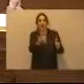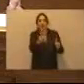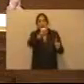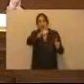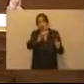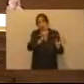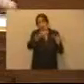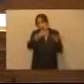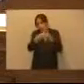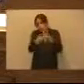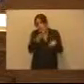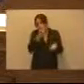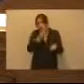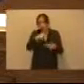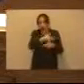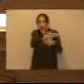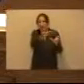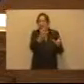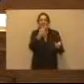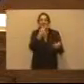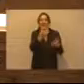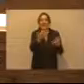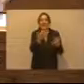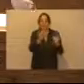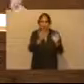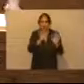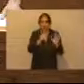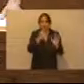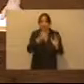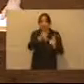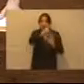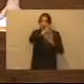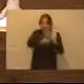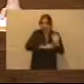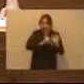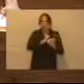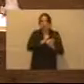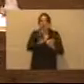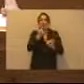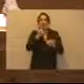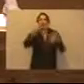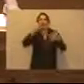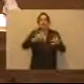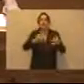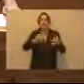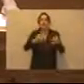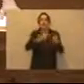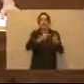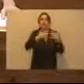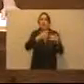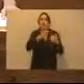parlamentarios del PSOE os seguintes delirios e negacións. Que as listas de espera non dan idea del funcionamiento del